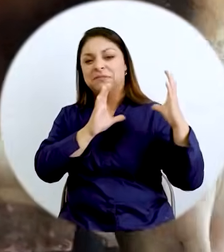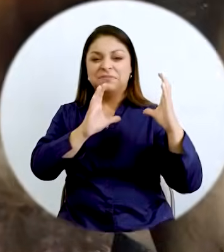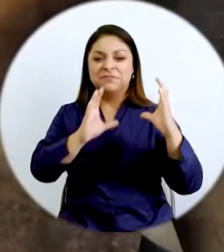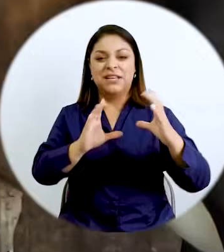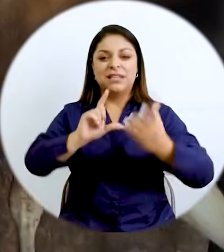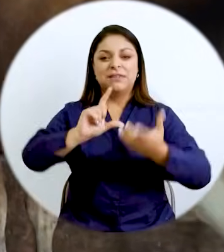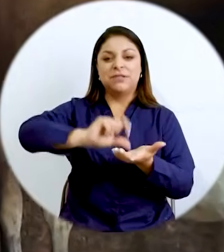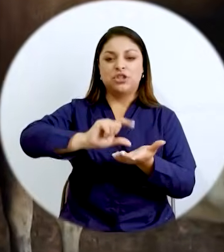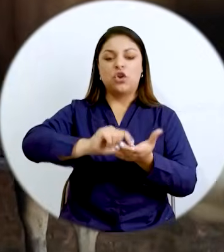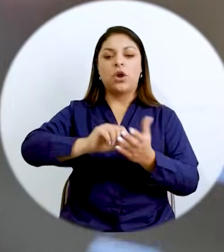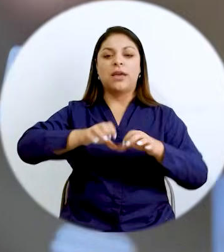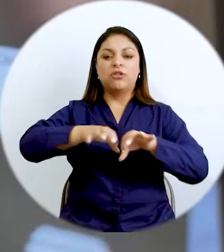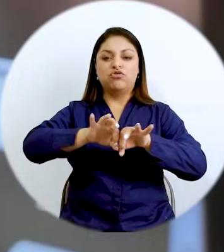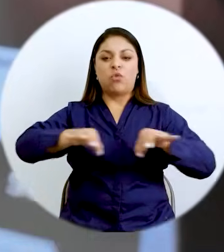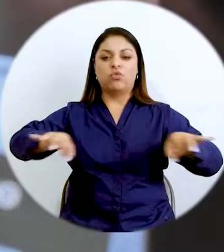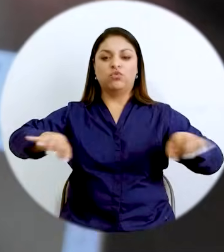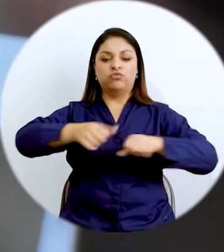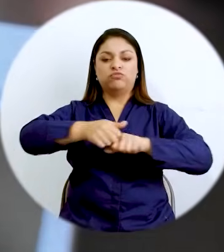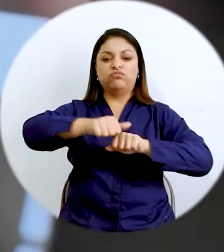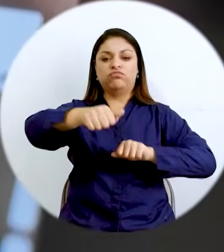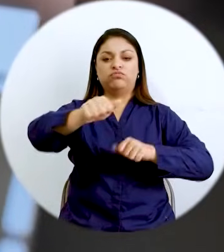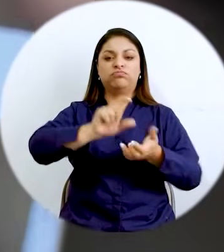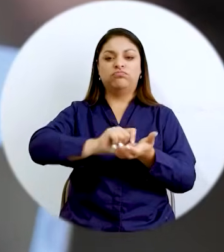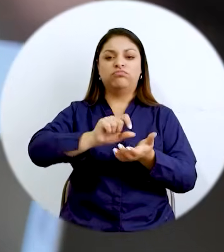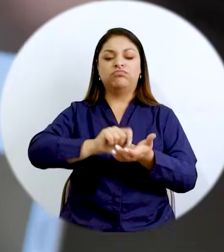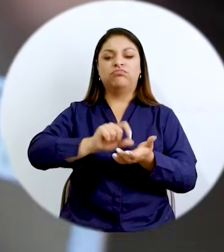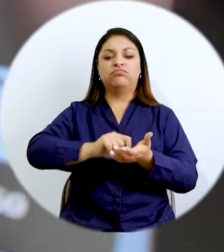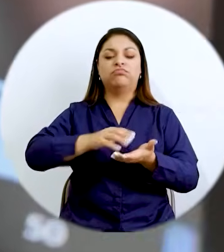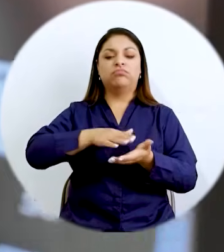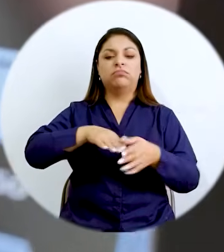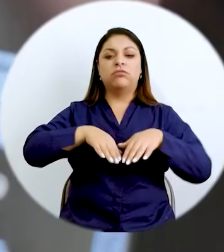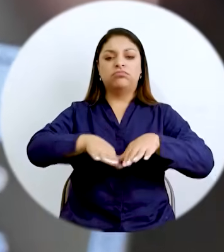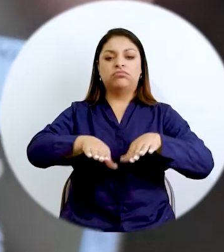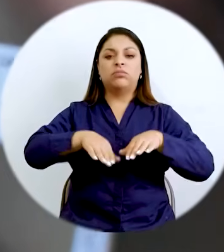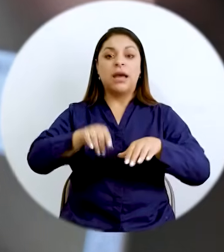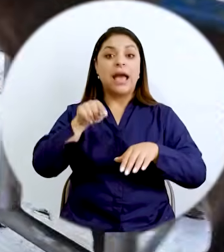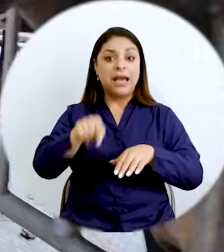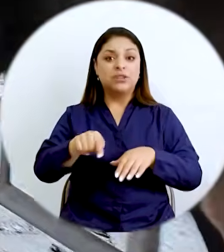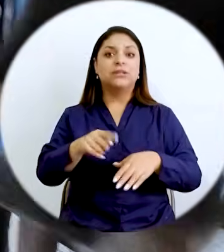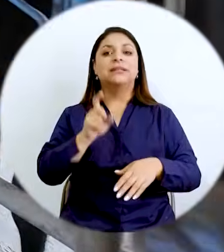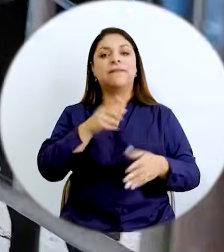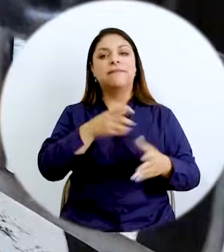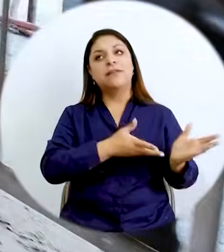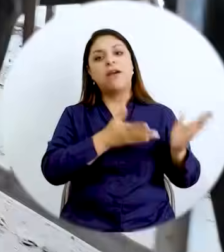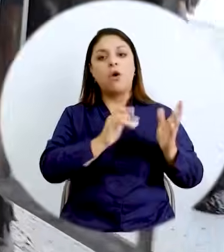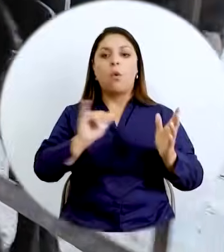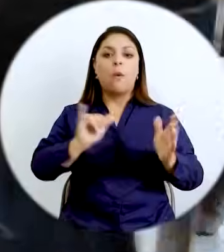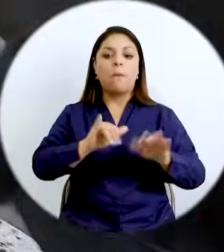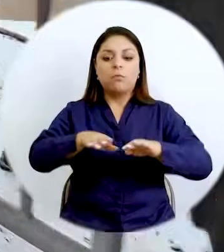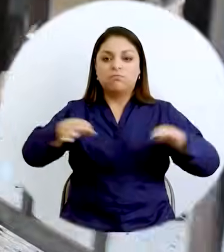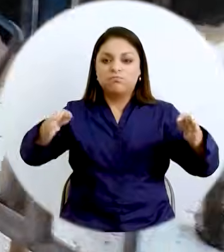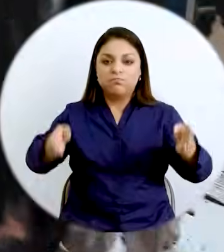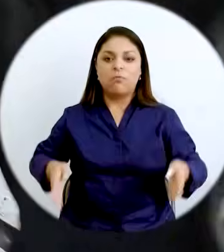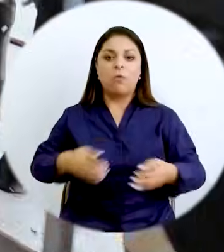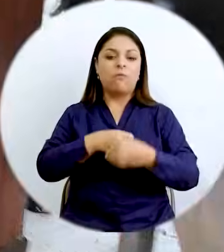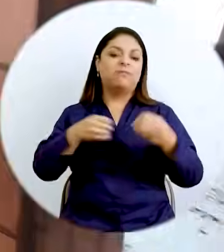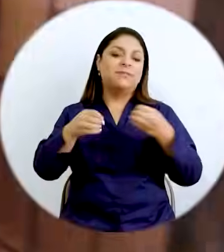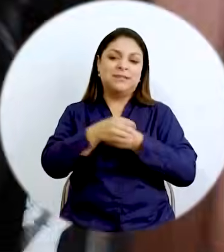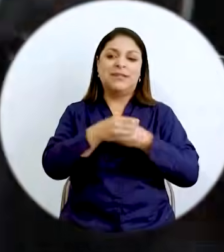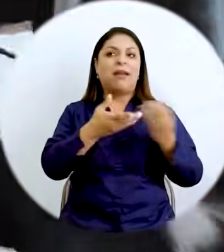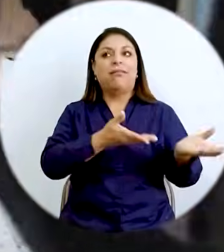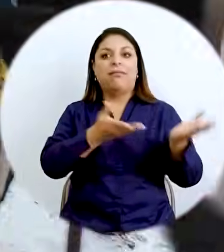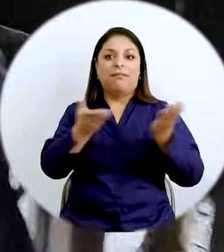rollos de papel, ¿verdad? Y se tenía que ir a montar aquello, era como andar como una estación de oficina